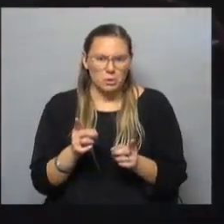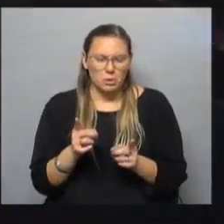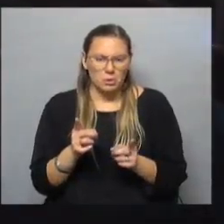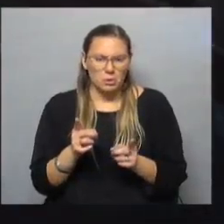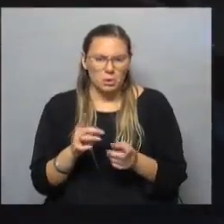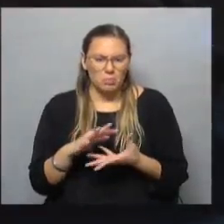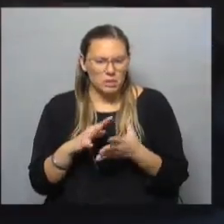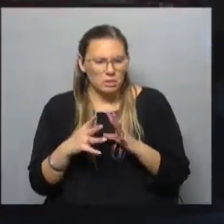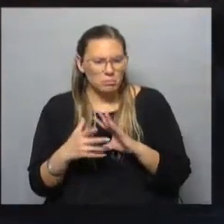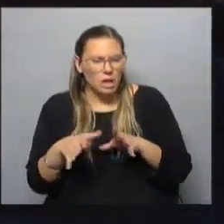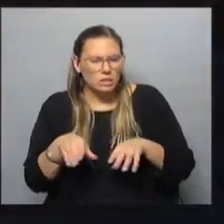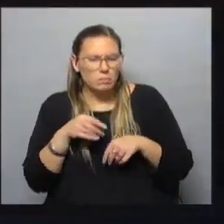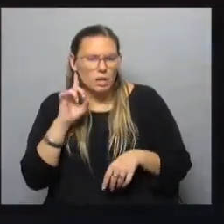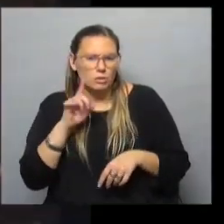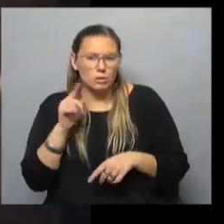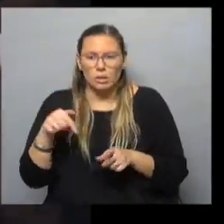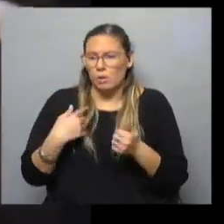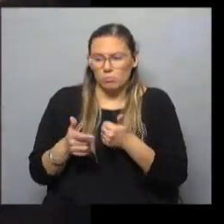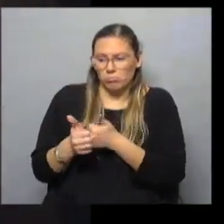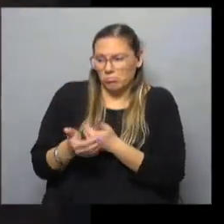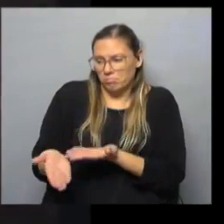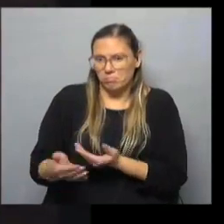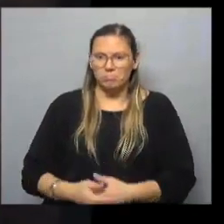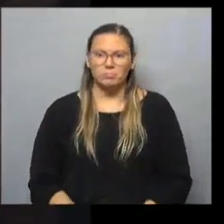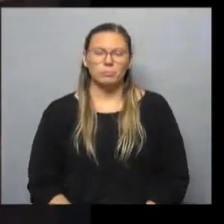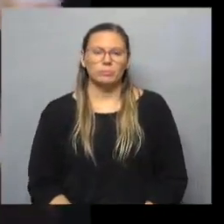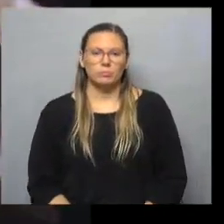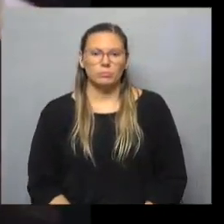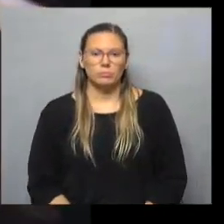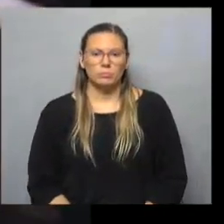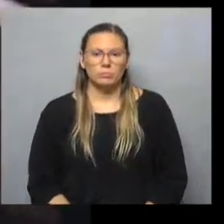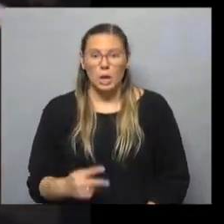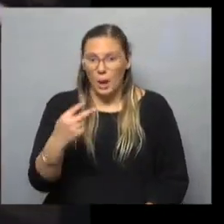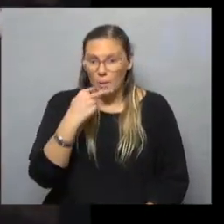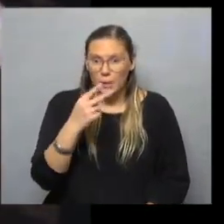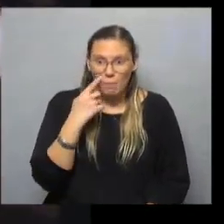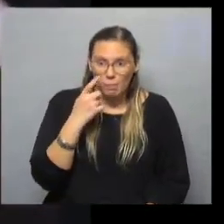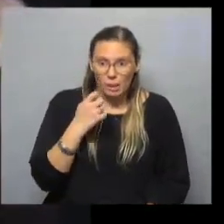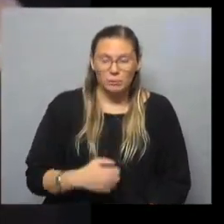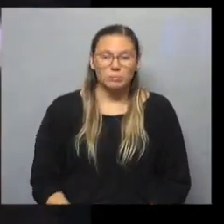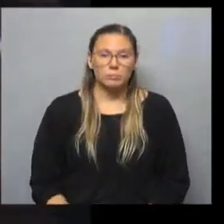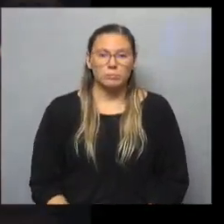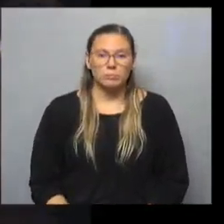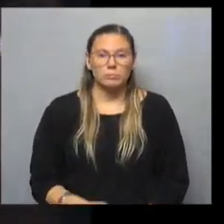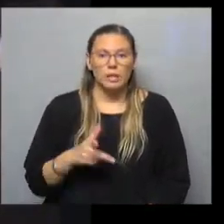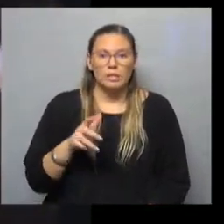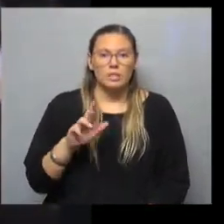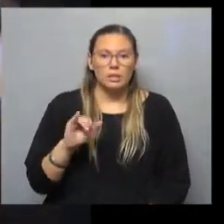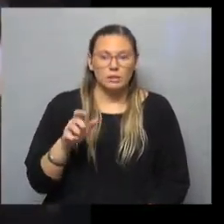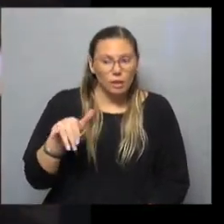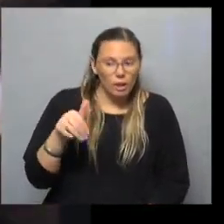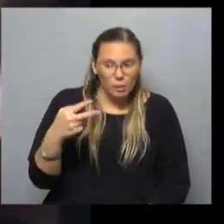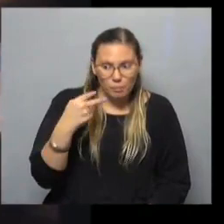asimilación de la sordera vino con vos. Ahí, mira, papá. Charito. Mira,